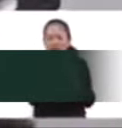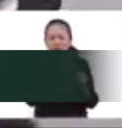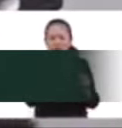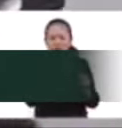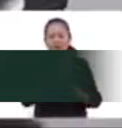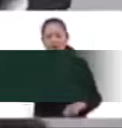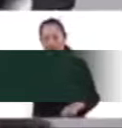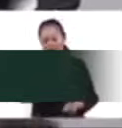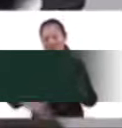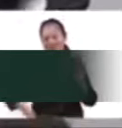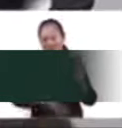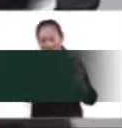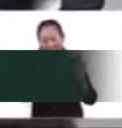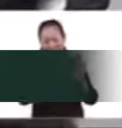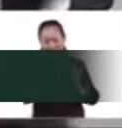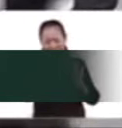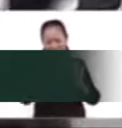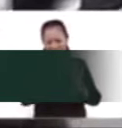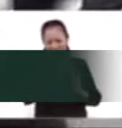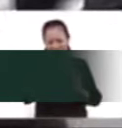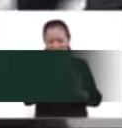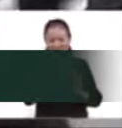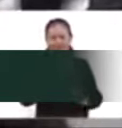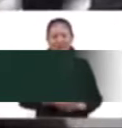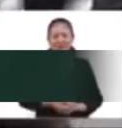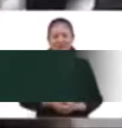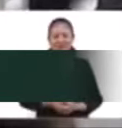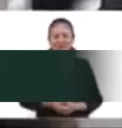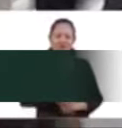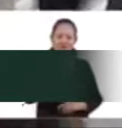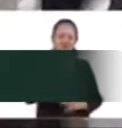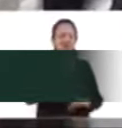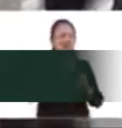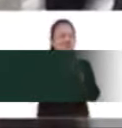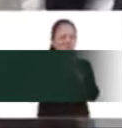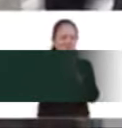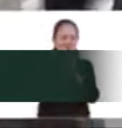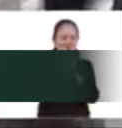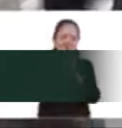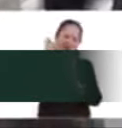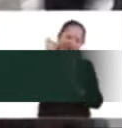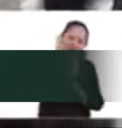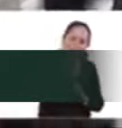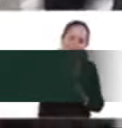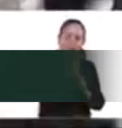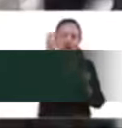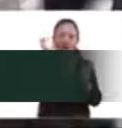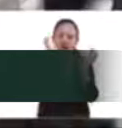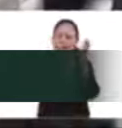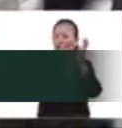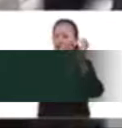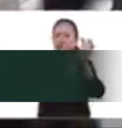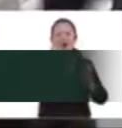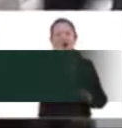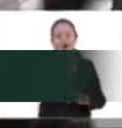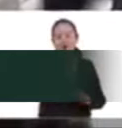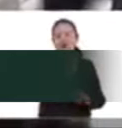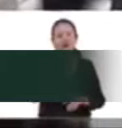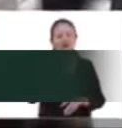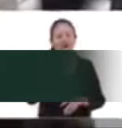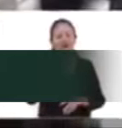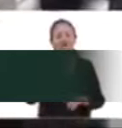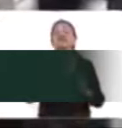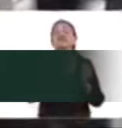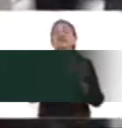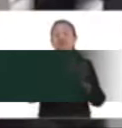la inversión en infraestructura y el desarrollo sostenible. Durante su participación en la plenaria, acelerando la